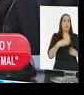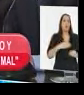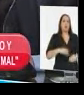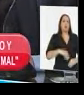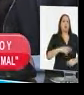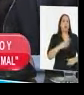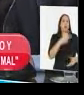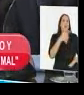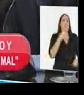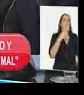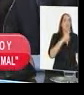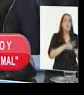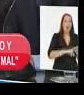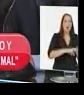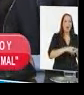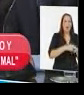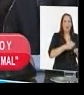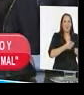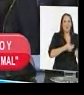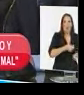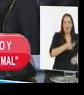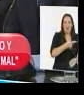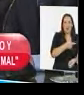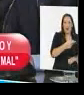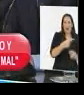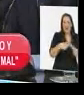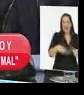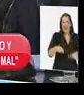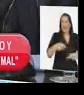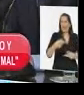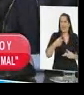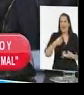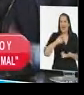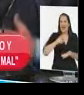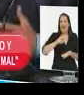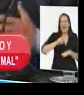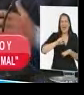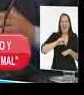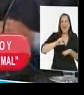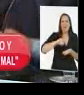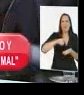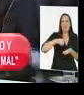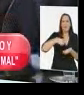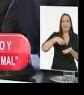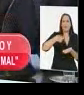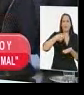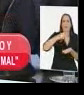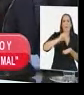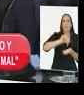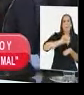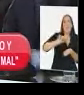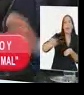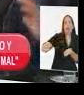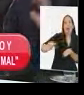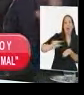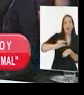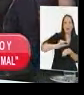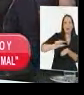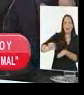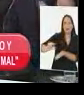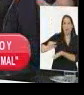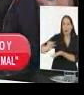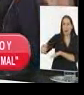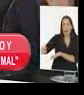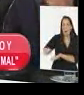que políticos con María Eugenia. Y lo que me distancia es que, obviamente, ella forma parte de un gobierno y la ciudadanía,